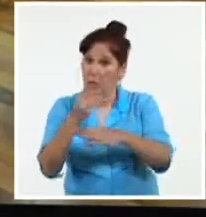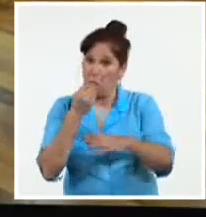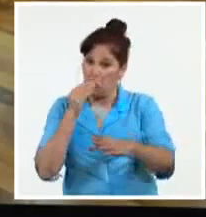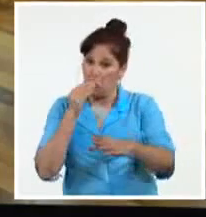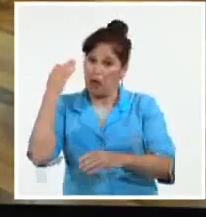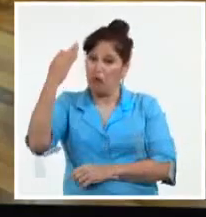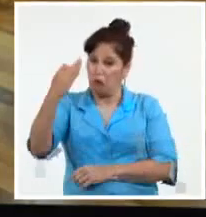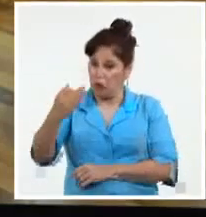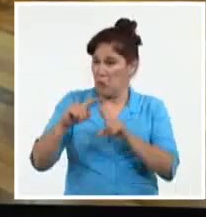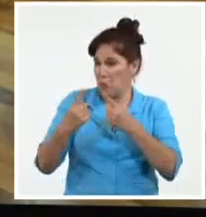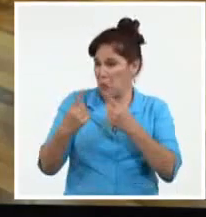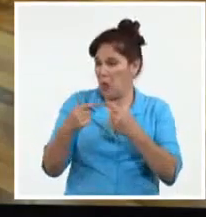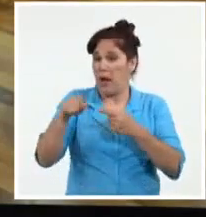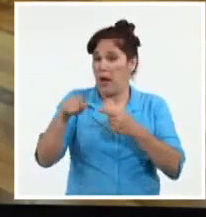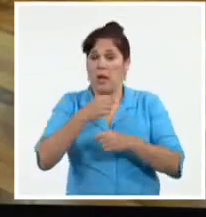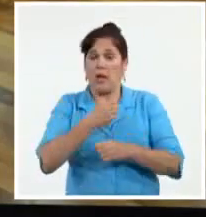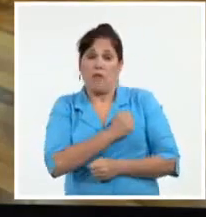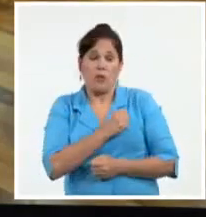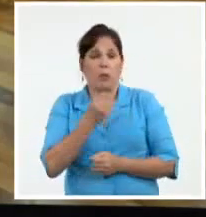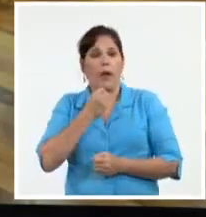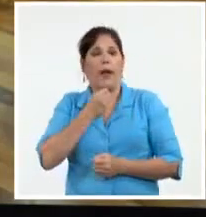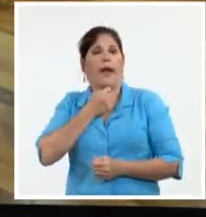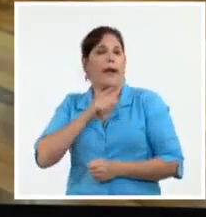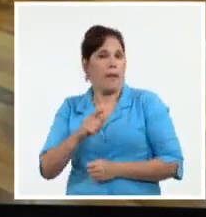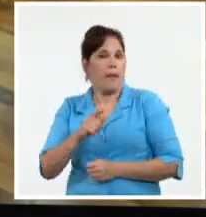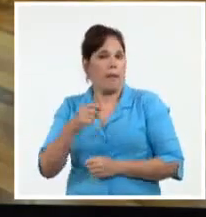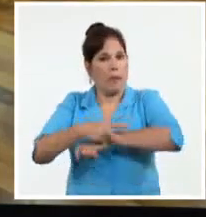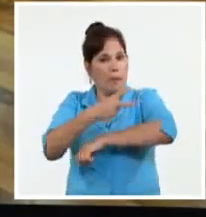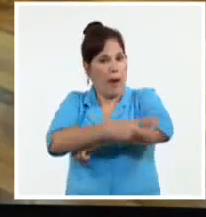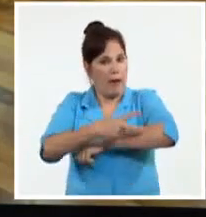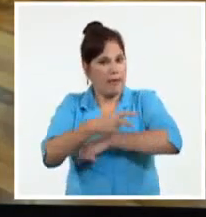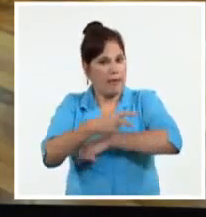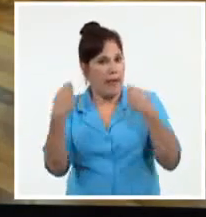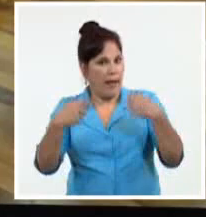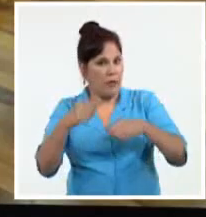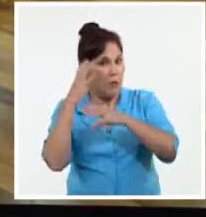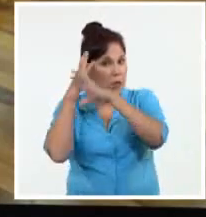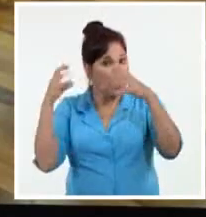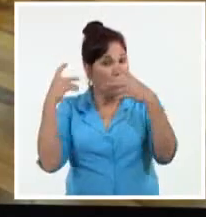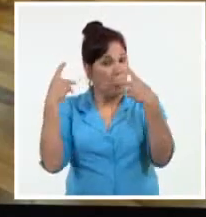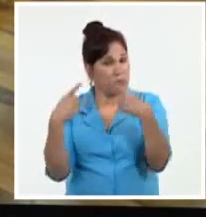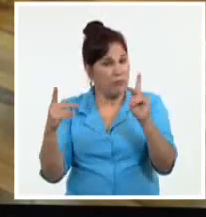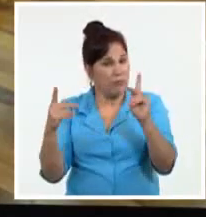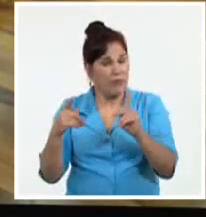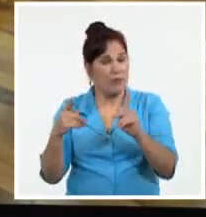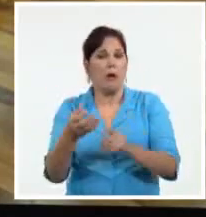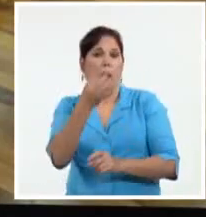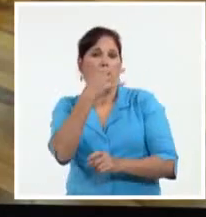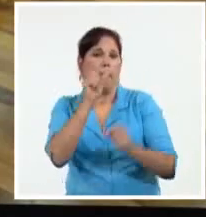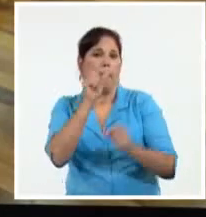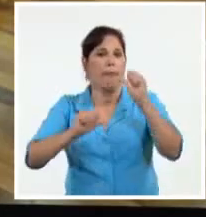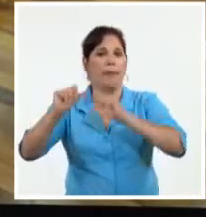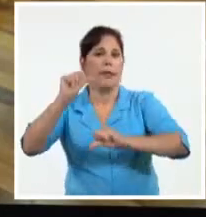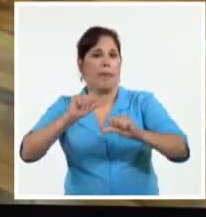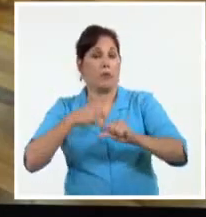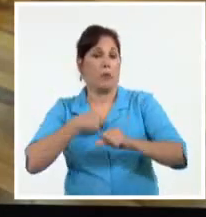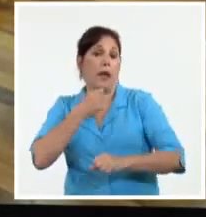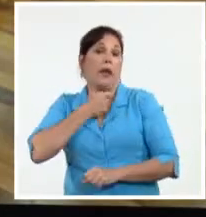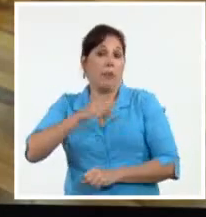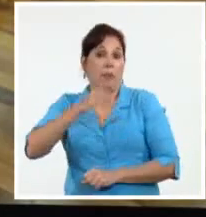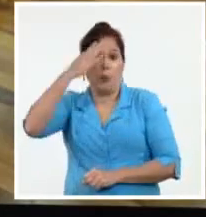la comunión de esfuerzos propios. Tenemos, por ejemplo, países con capacidad científica de crear productos biotecnológicos como